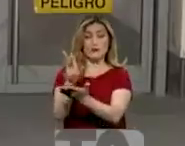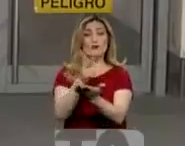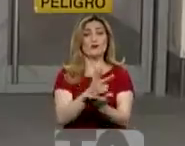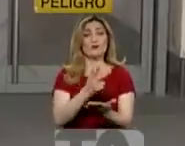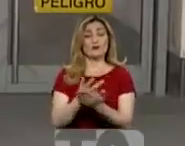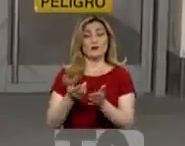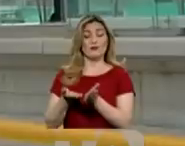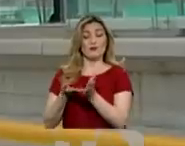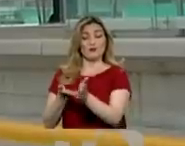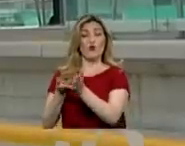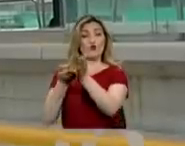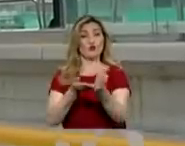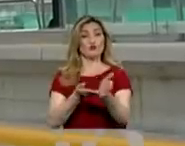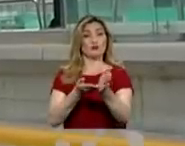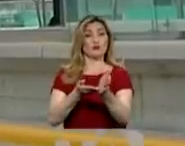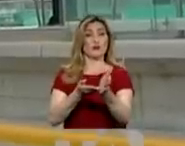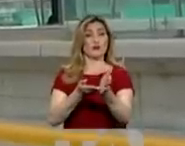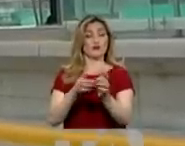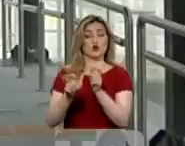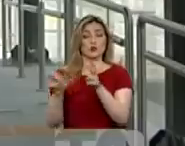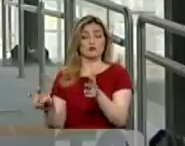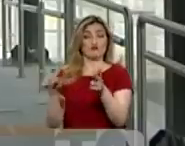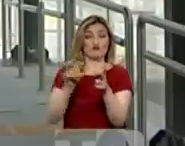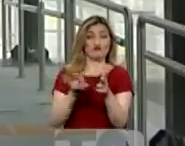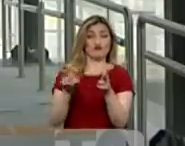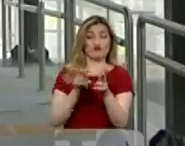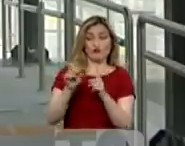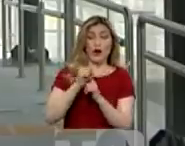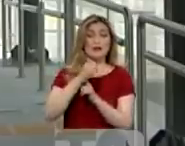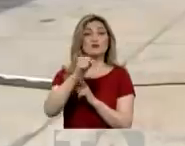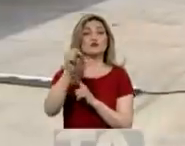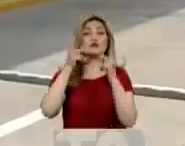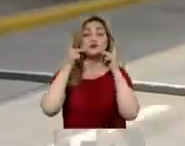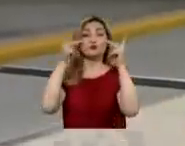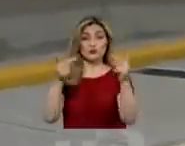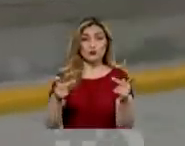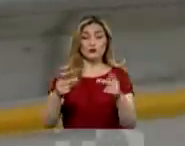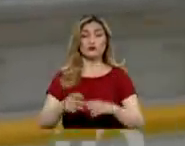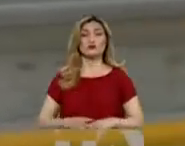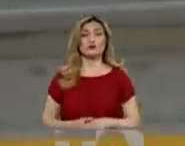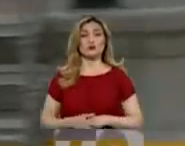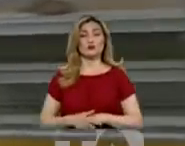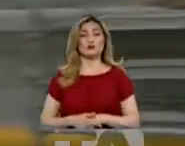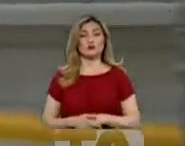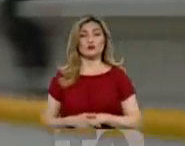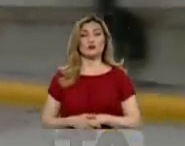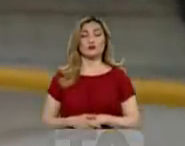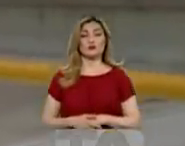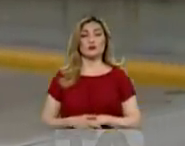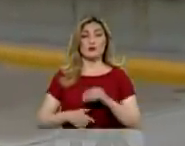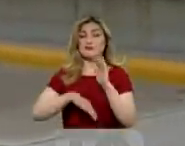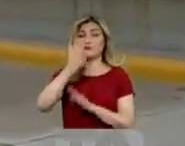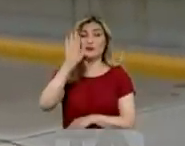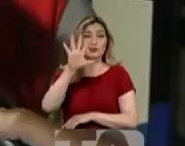multimodal y donde los pasajeros del metro podrán tomar el sistema de transporte público en superficie que tienen más de